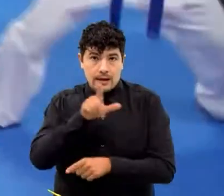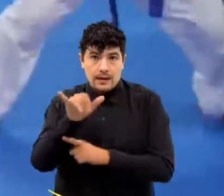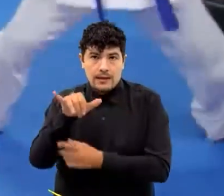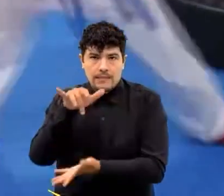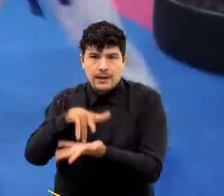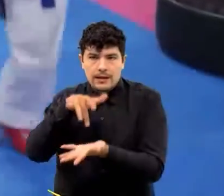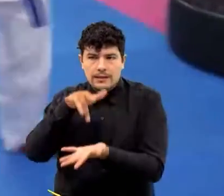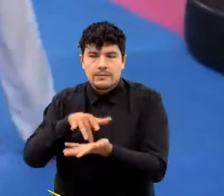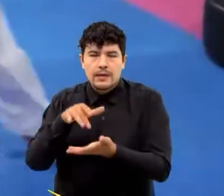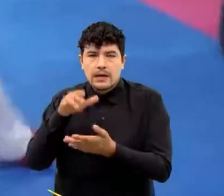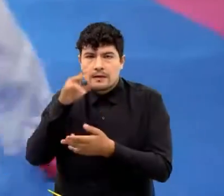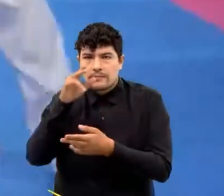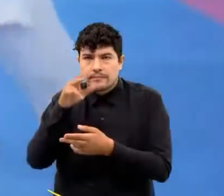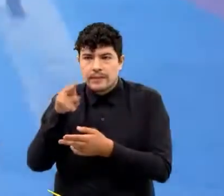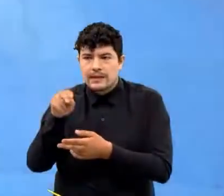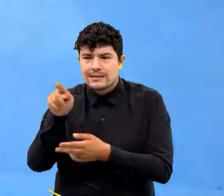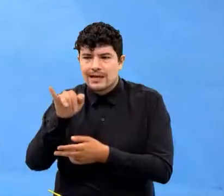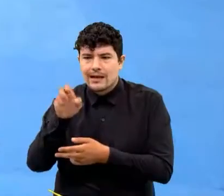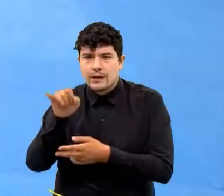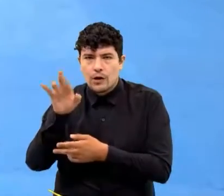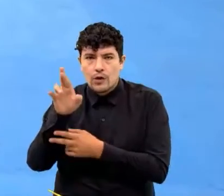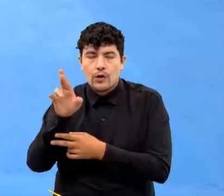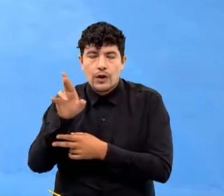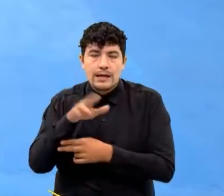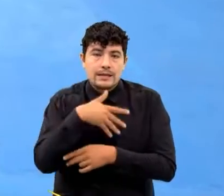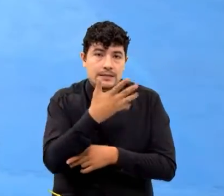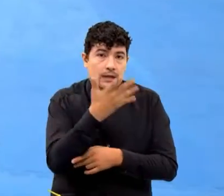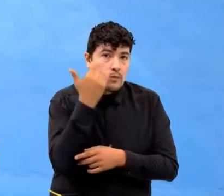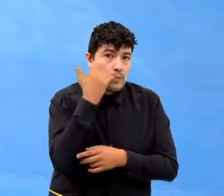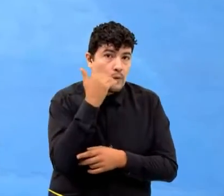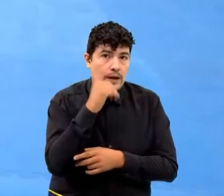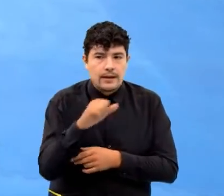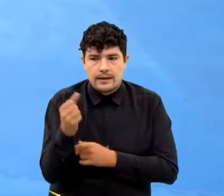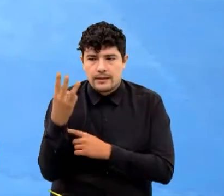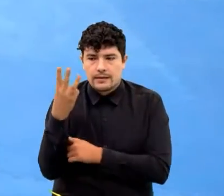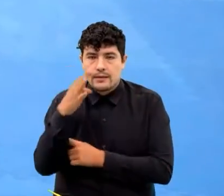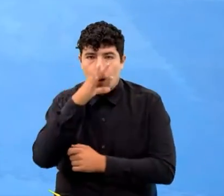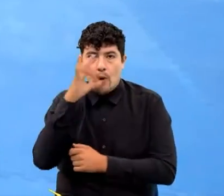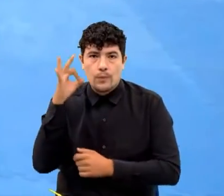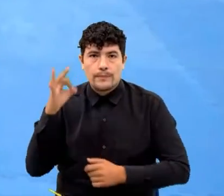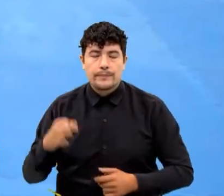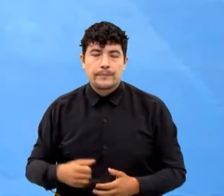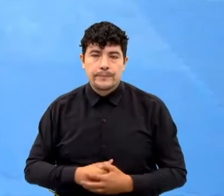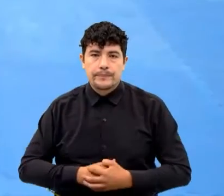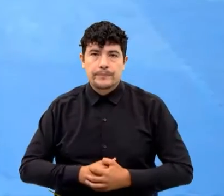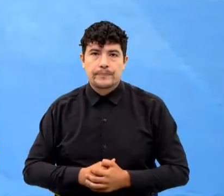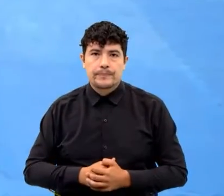categoría senior con 8 karatecas, 5 en la rama femenina y 3 en la masculina.